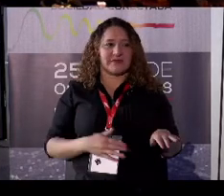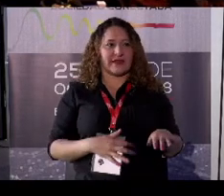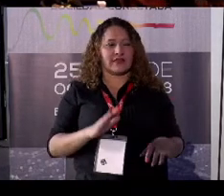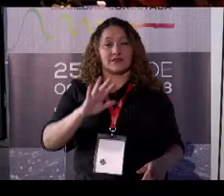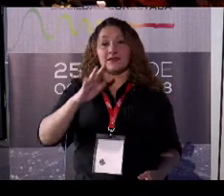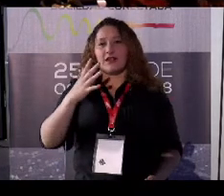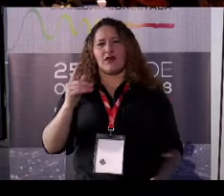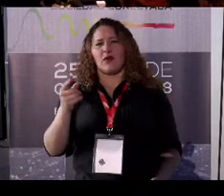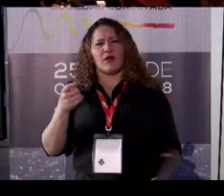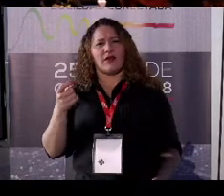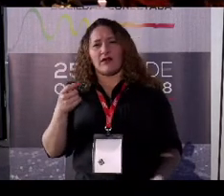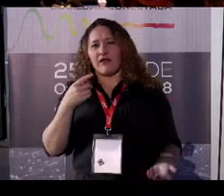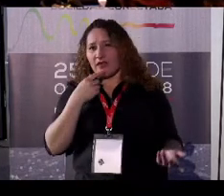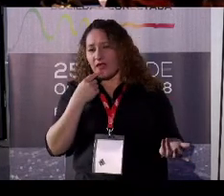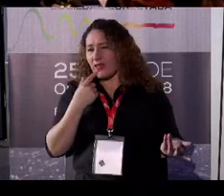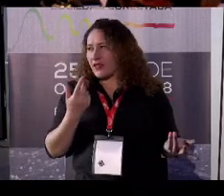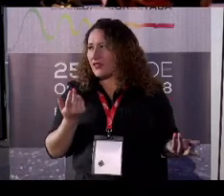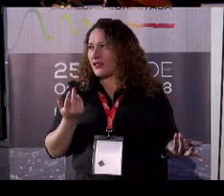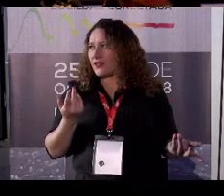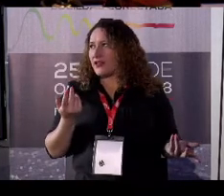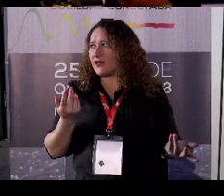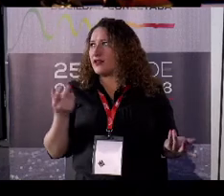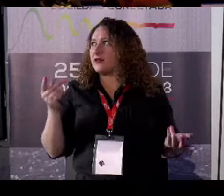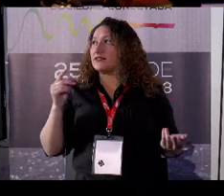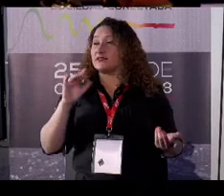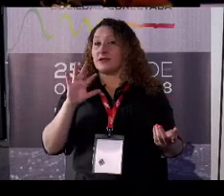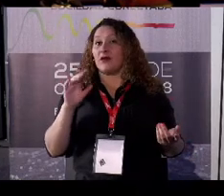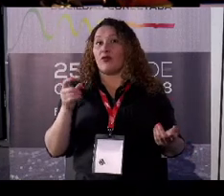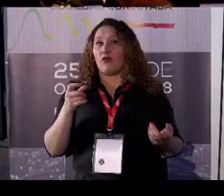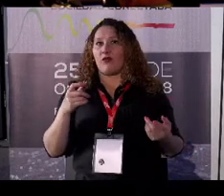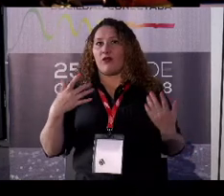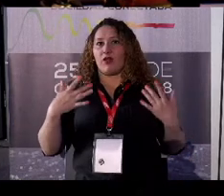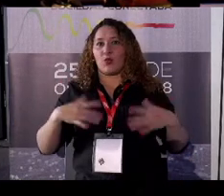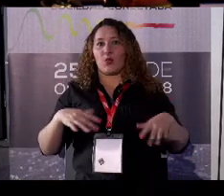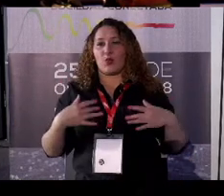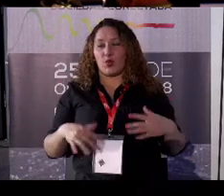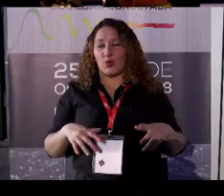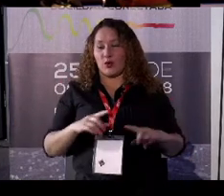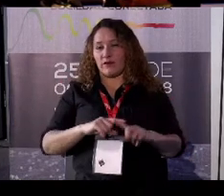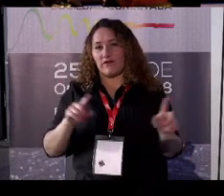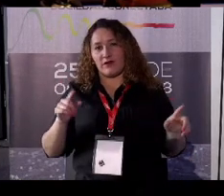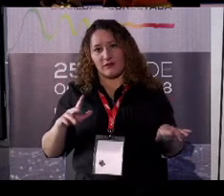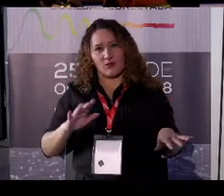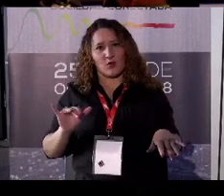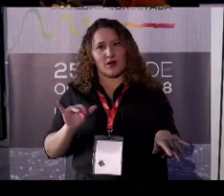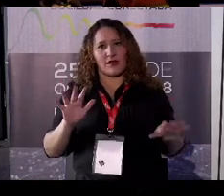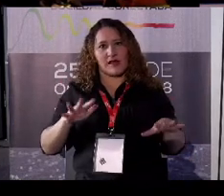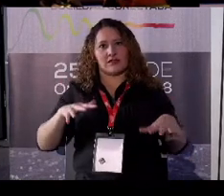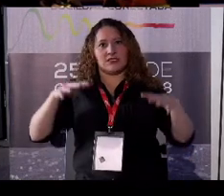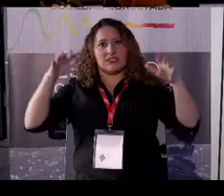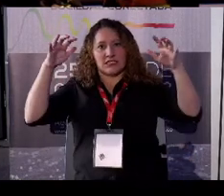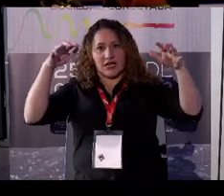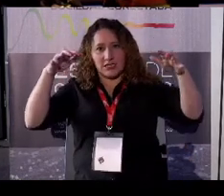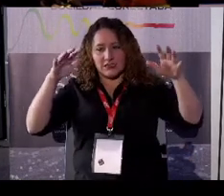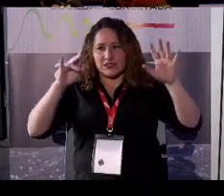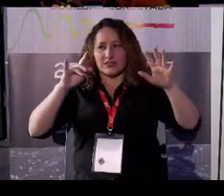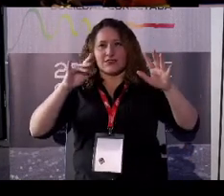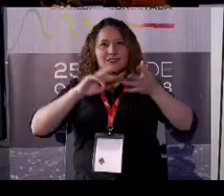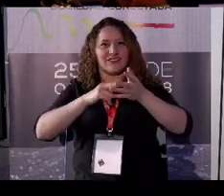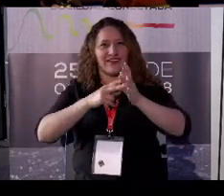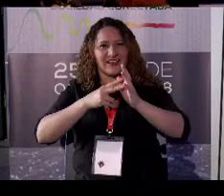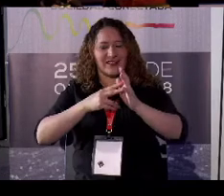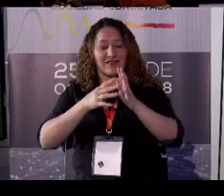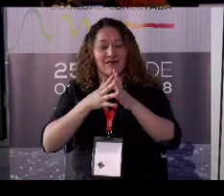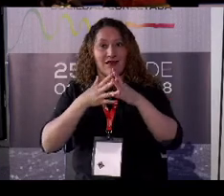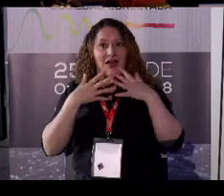y ¿qué nos dice 5G? 5G es un monstruo diferente, es un animal diferente. Tiene una cantidad de aristas,